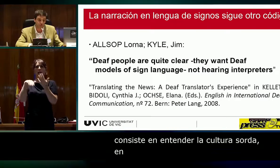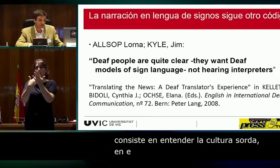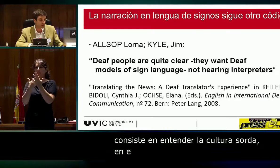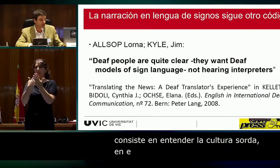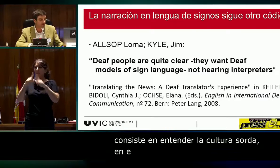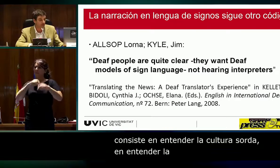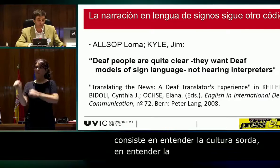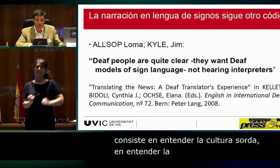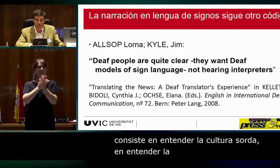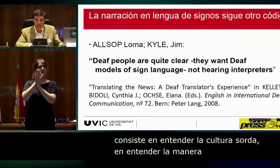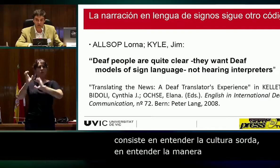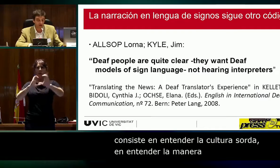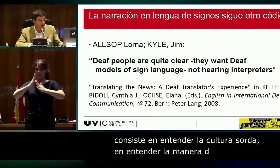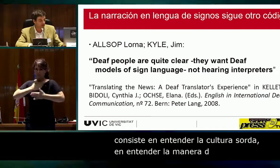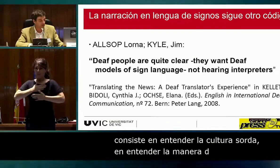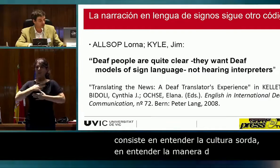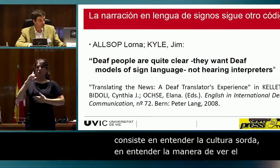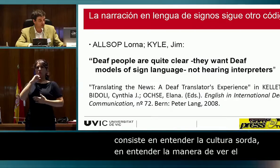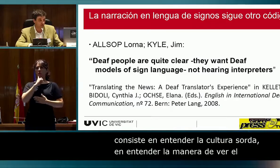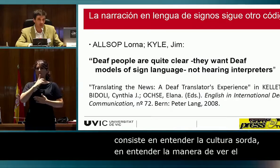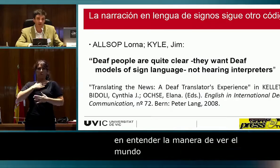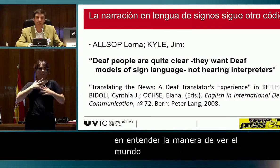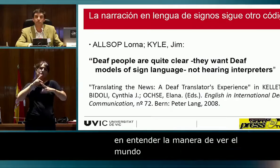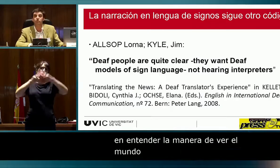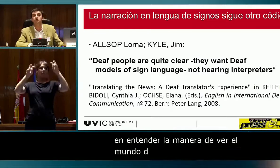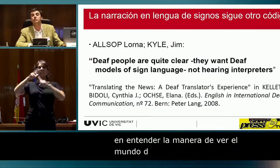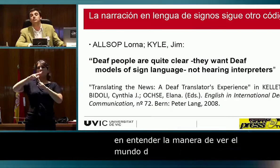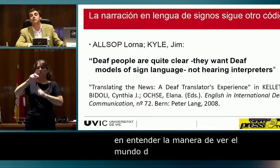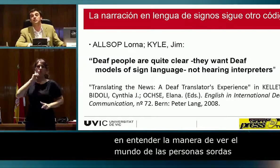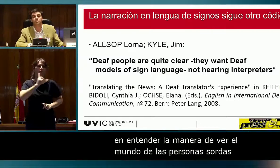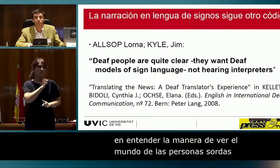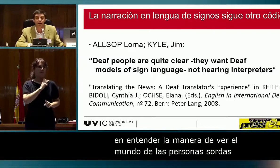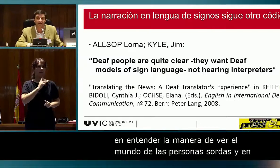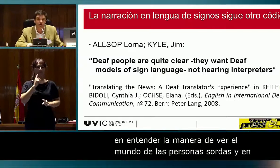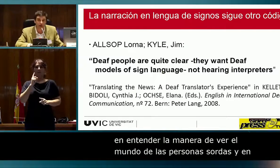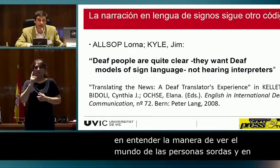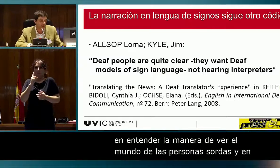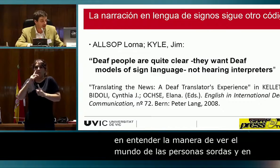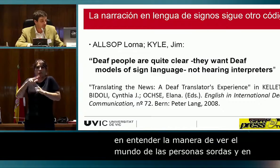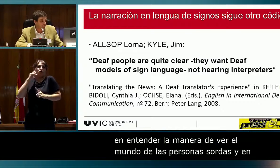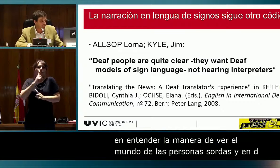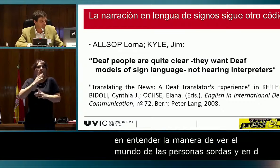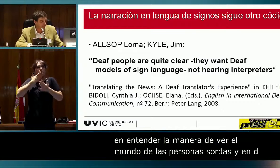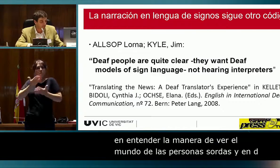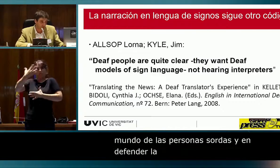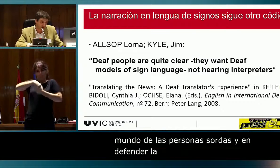comunicación sordos, la televisión sorda. Esto lo dicen muchos autores. La televisión sorda es una televisión gestionada